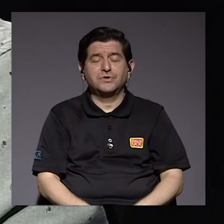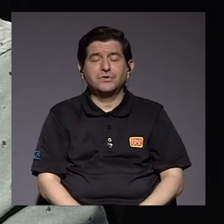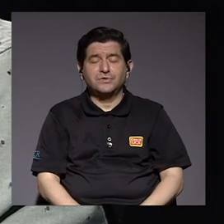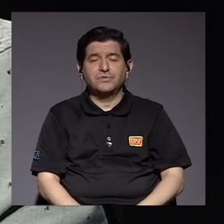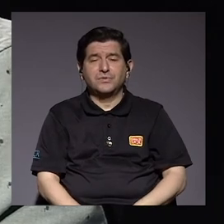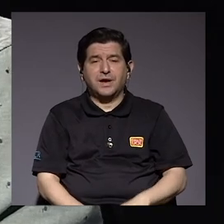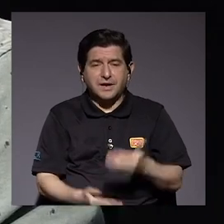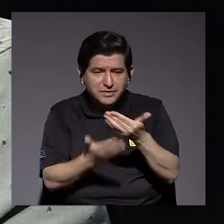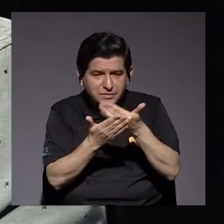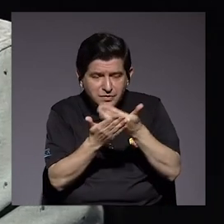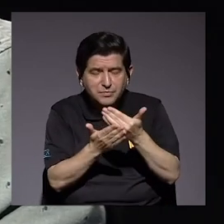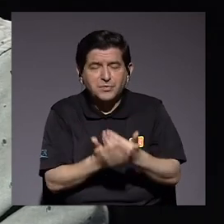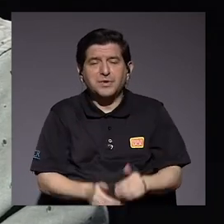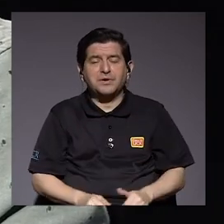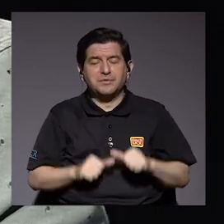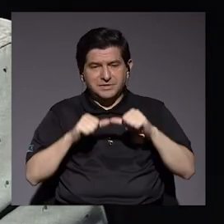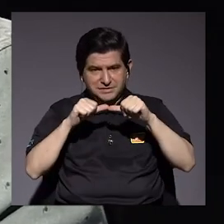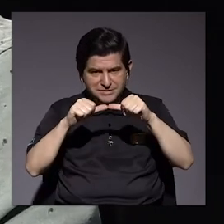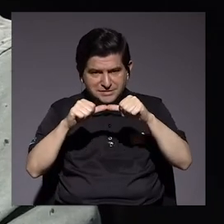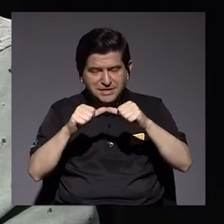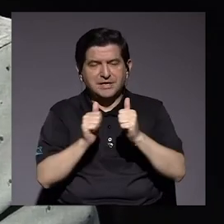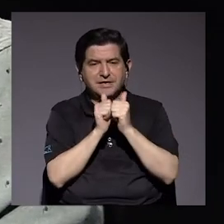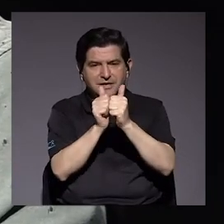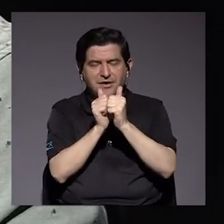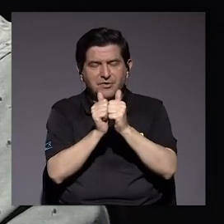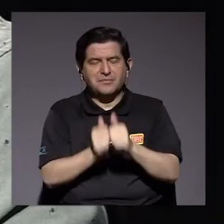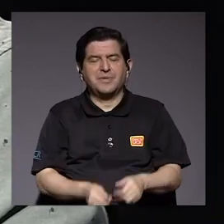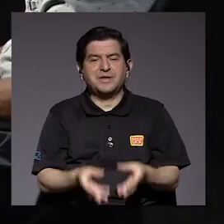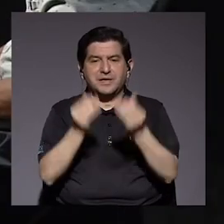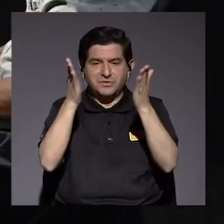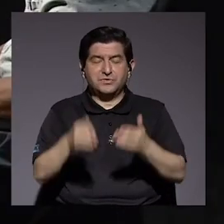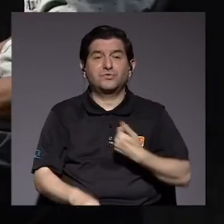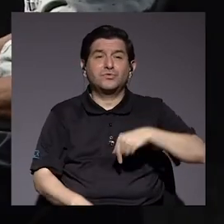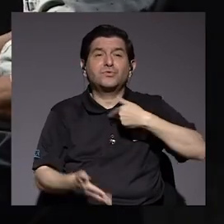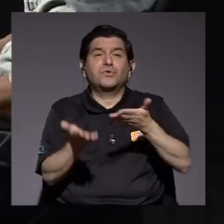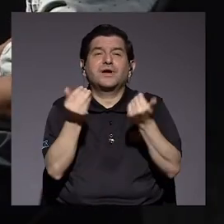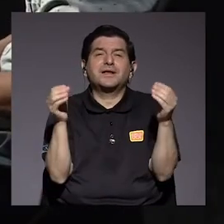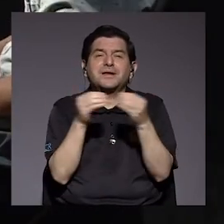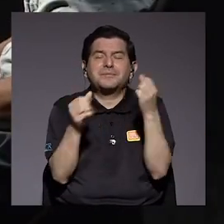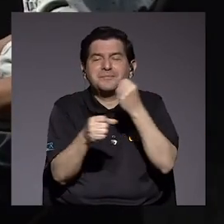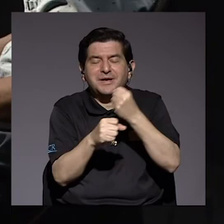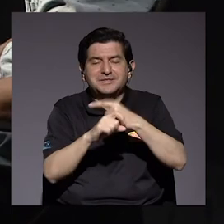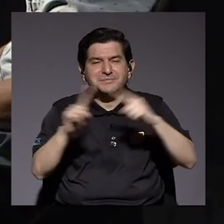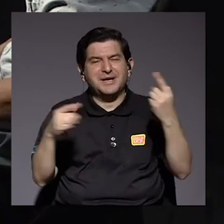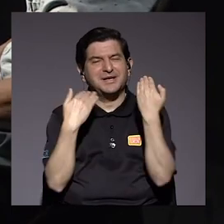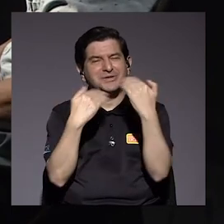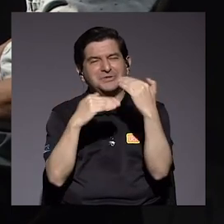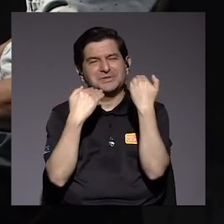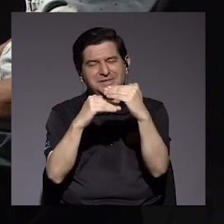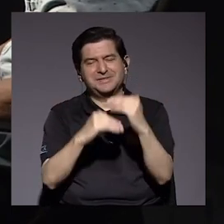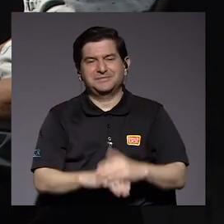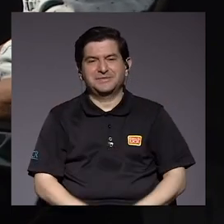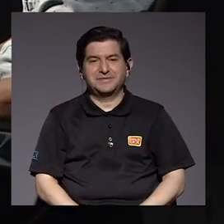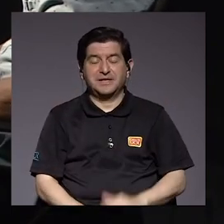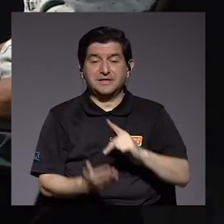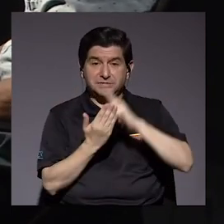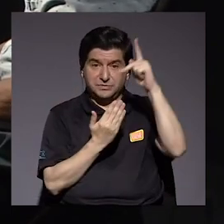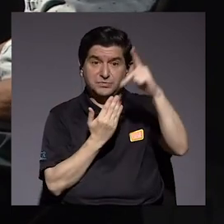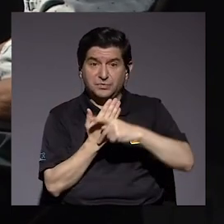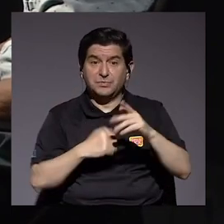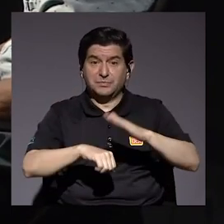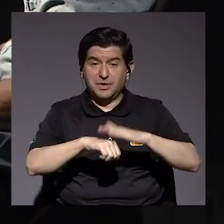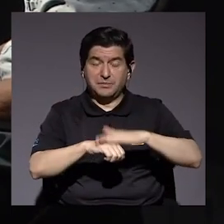productor y uno desea hacer más. Es que a veces los recursos y el tiempo o las personas estamos limitados en. Permite este programa